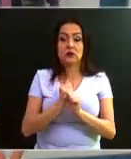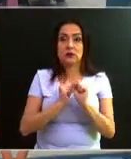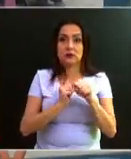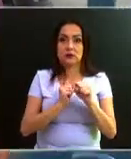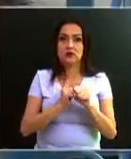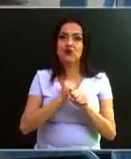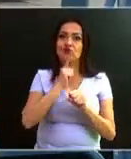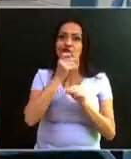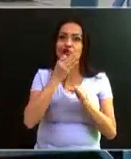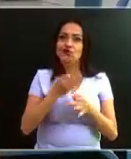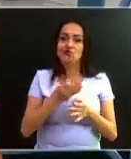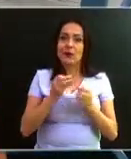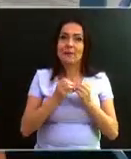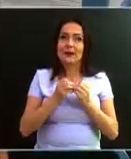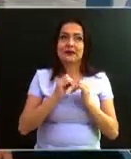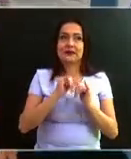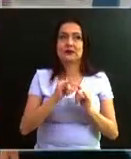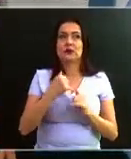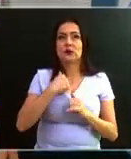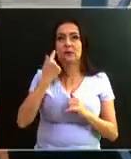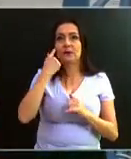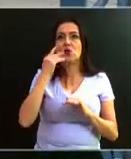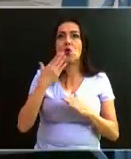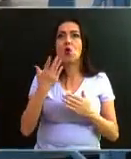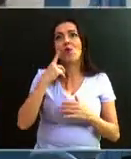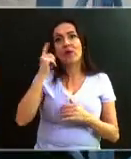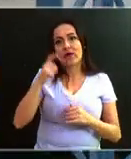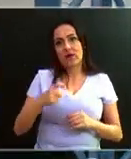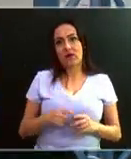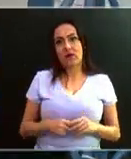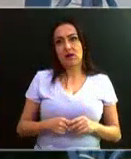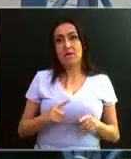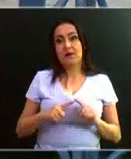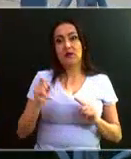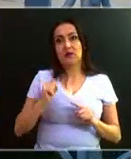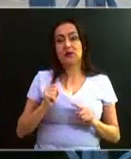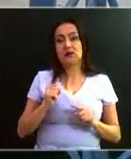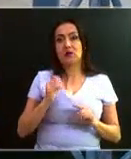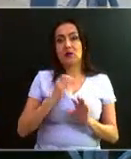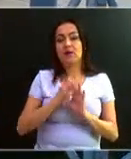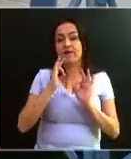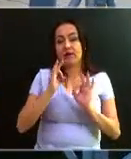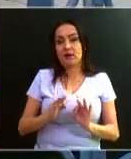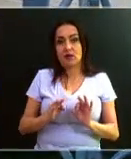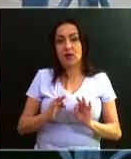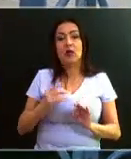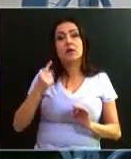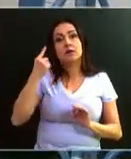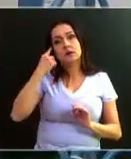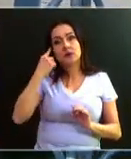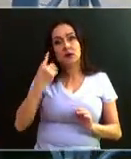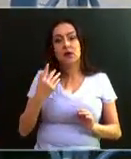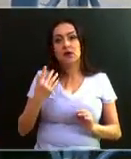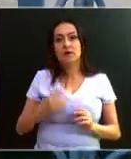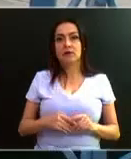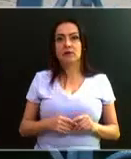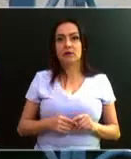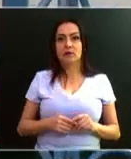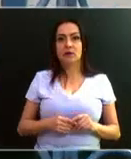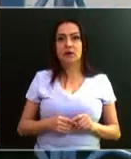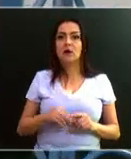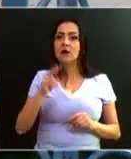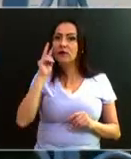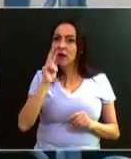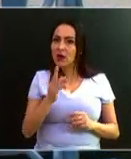En realidad, más que eso, pienso que es como un deber, pero sí, es prudente definitivamente pensar y pues